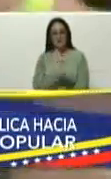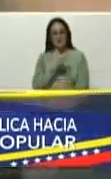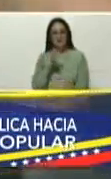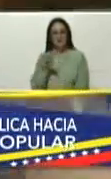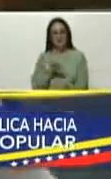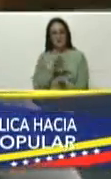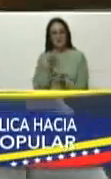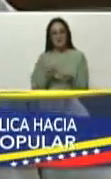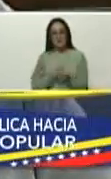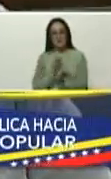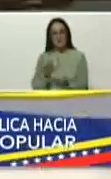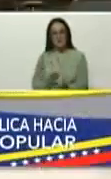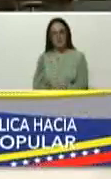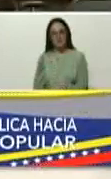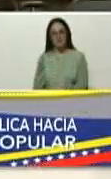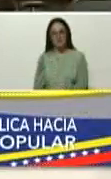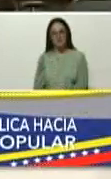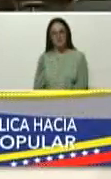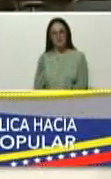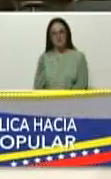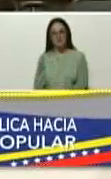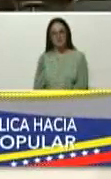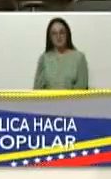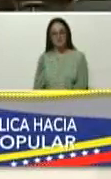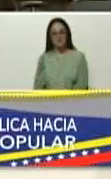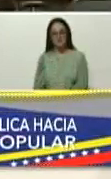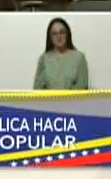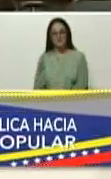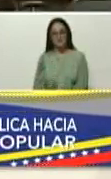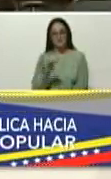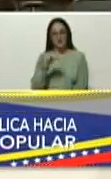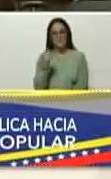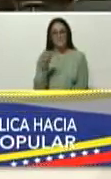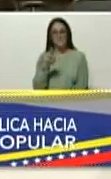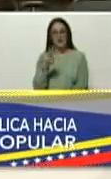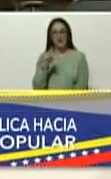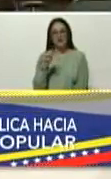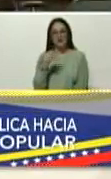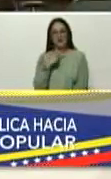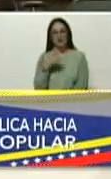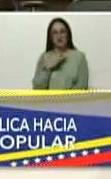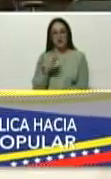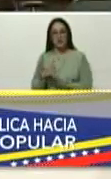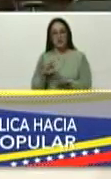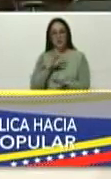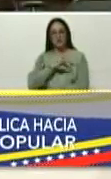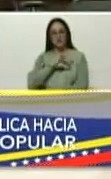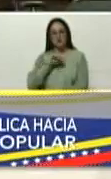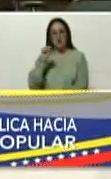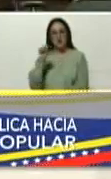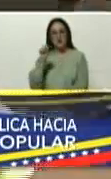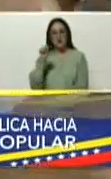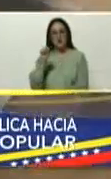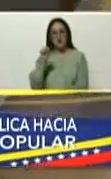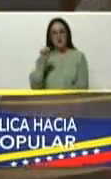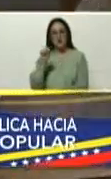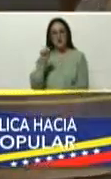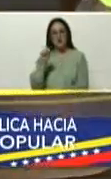enero. Comuna Nada. Marta Berroterán, vocera de la comuna socialista Guaycamacuto.